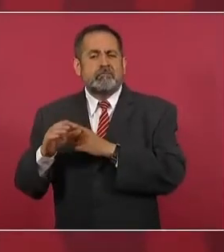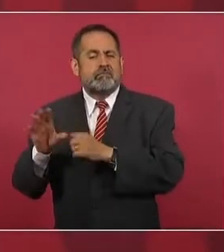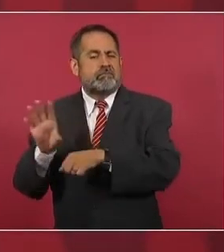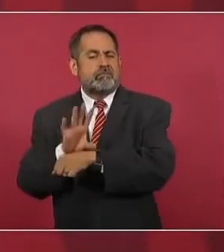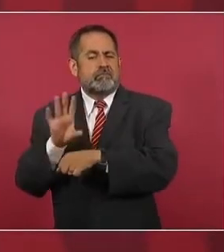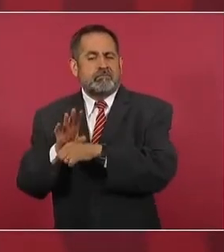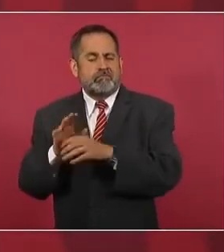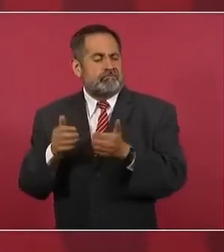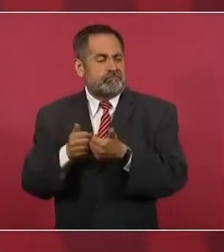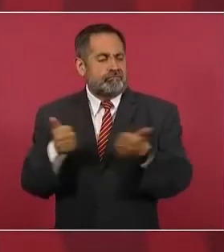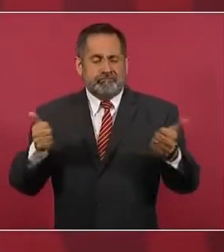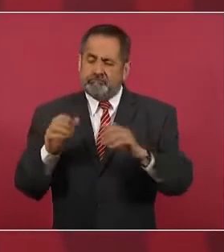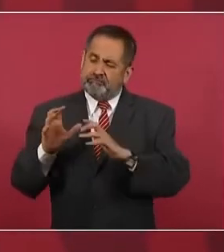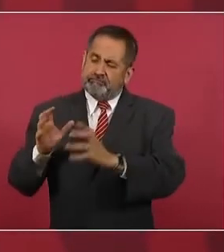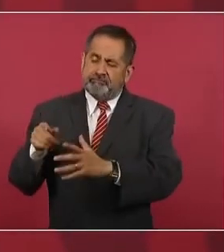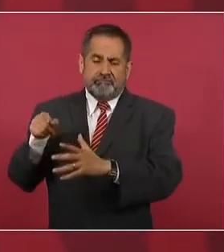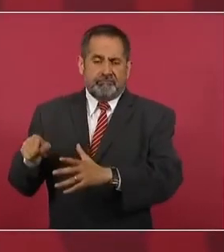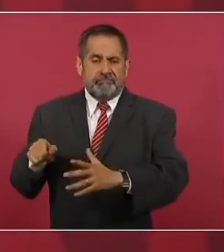autónoma.